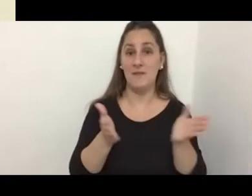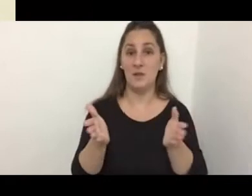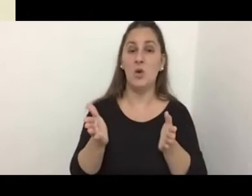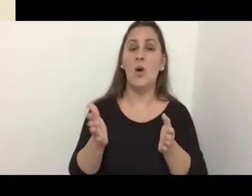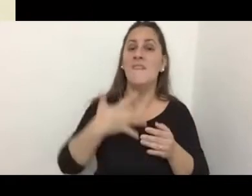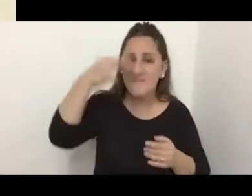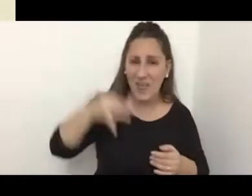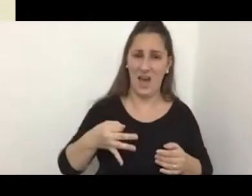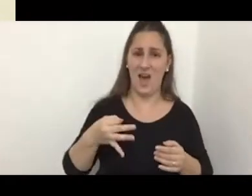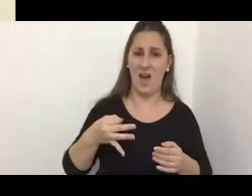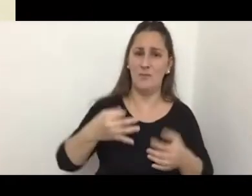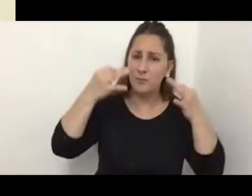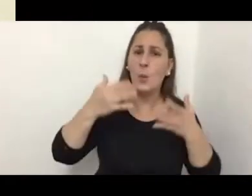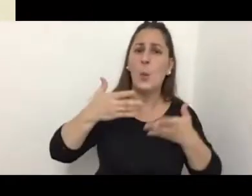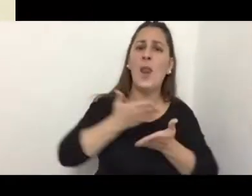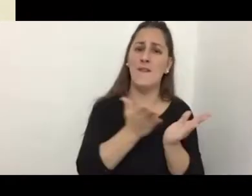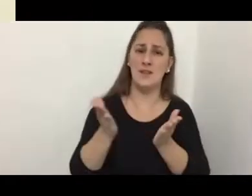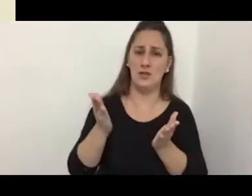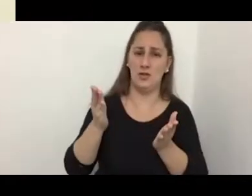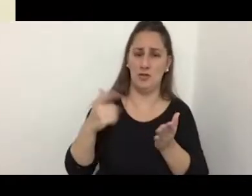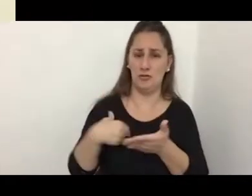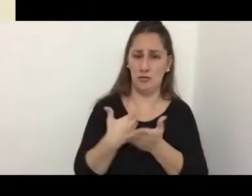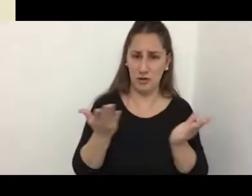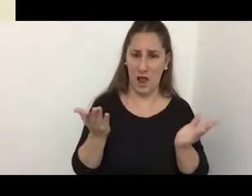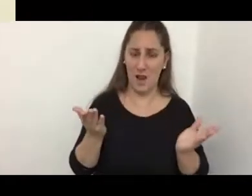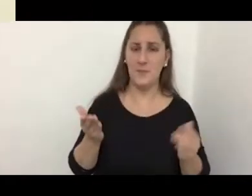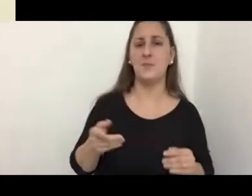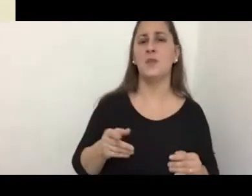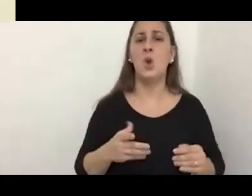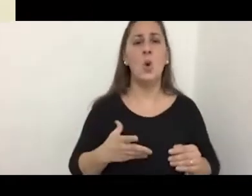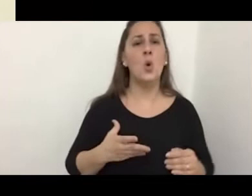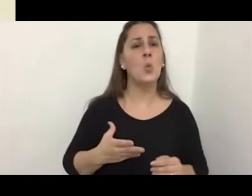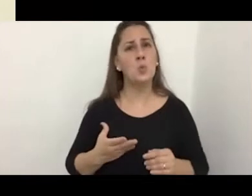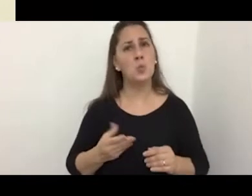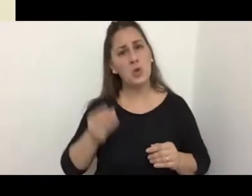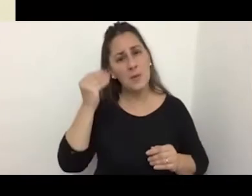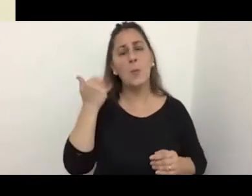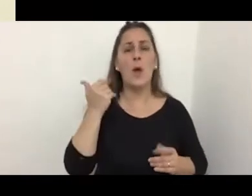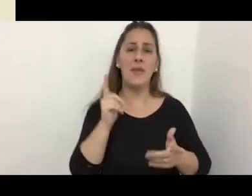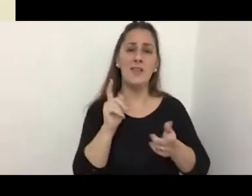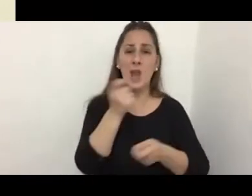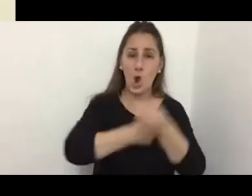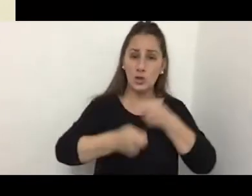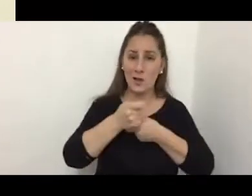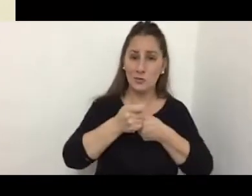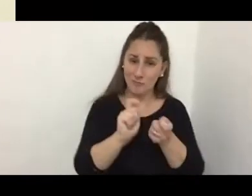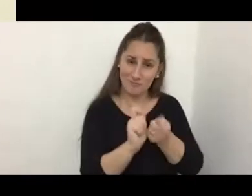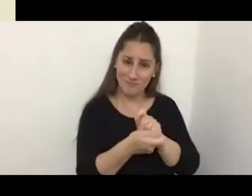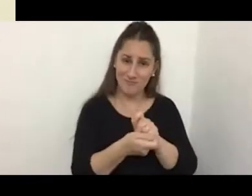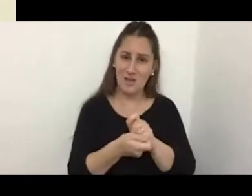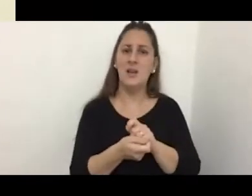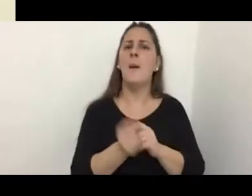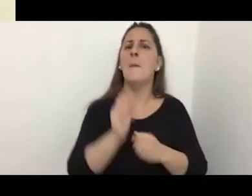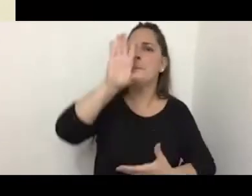verdaderamente beneficios sociales. Con lo cual muchas veces se pueden destrabar inclusive negociaciones. Las participaciones en las ganancias,